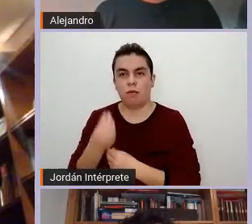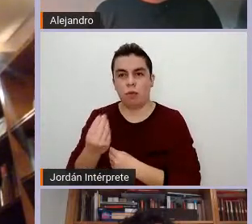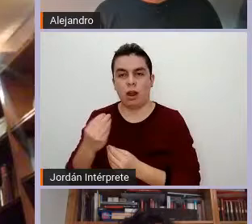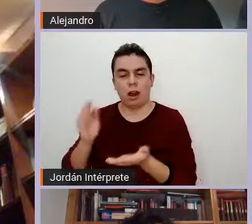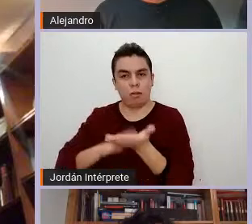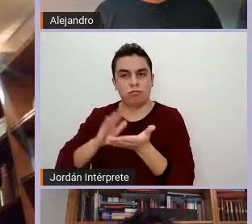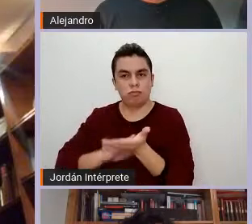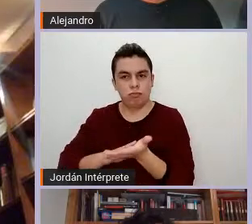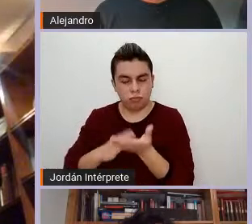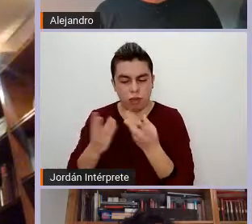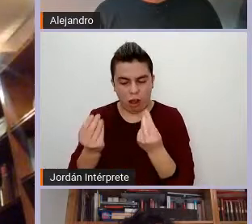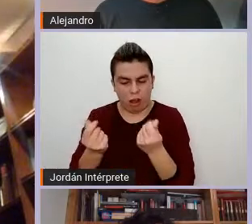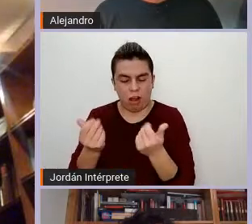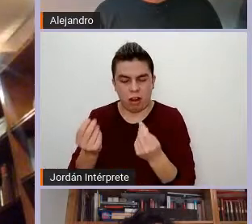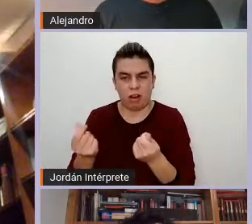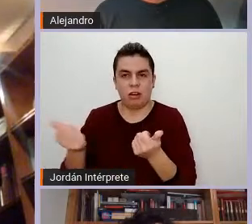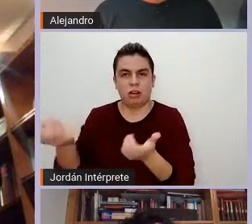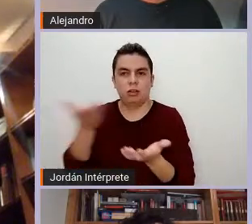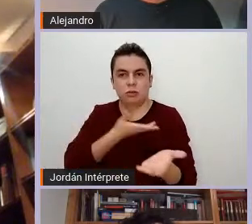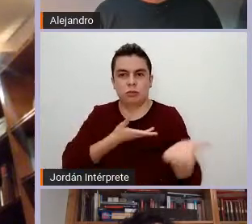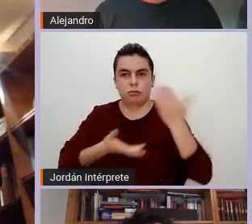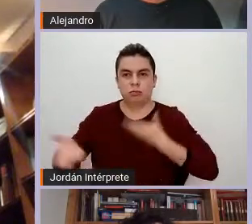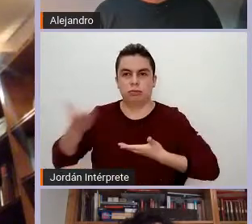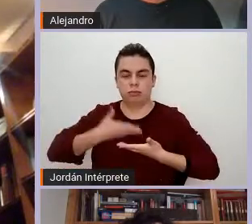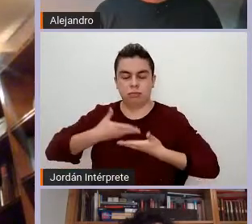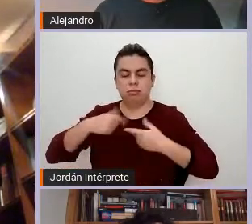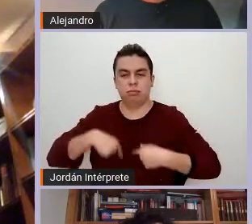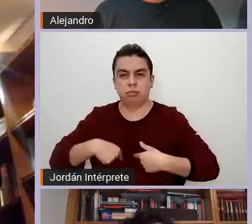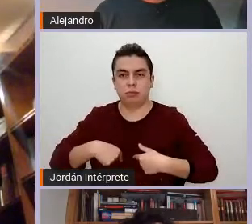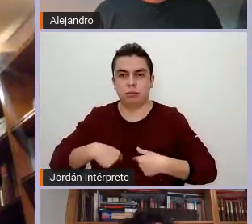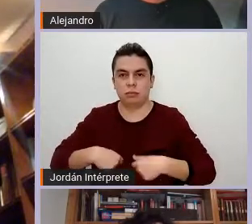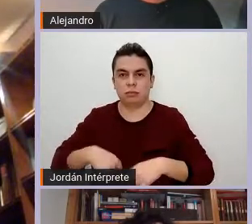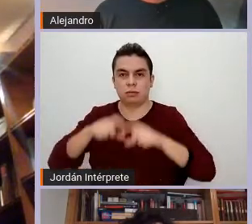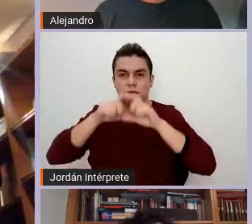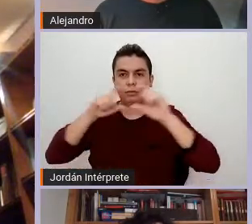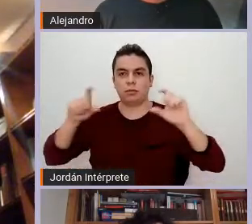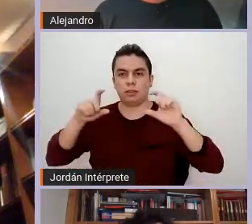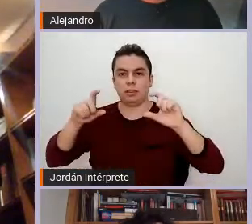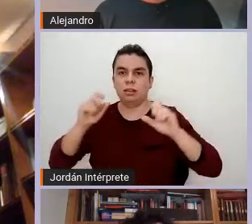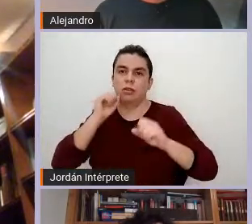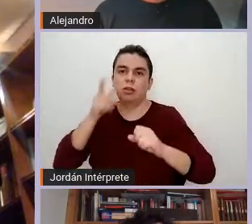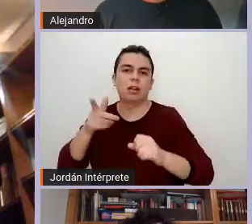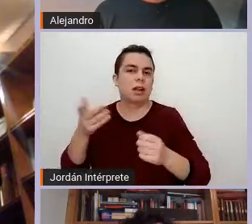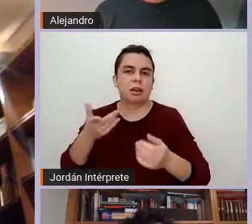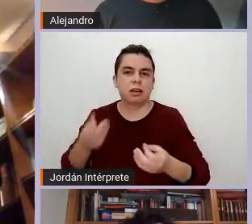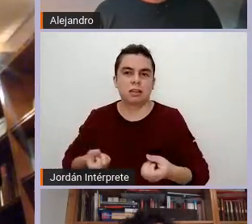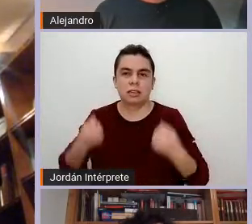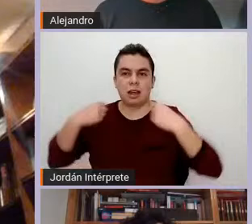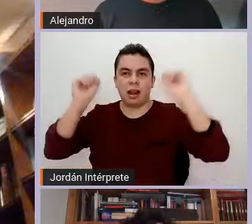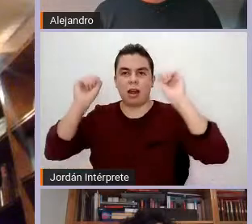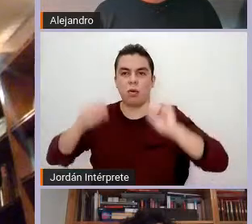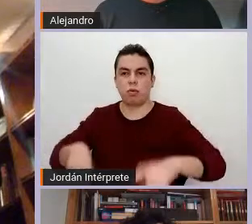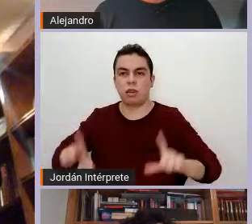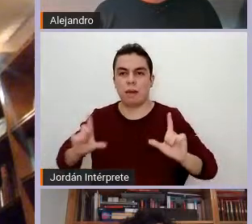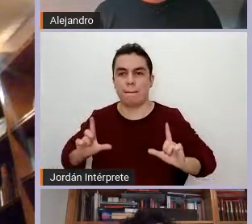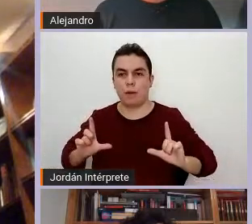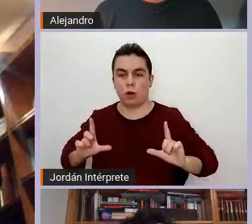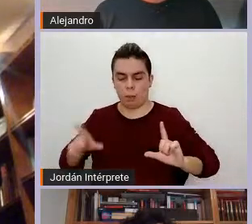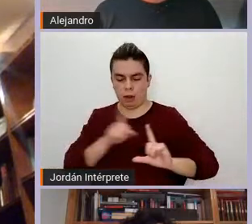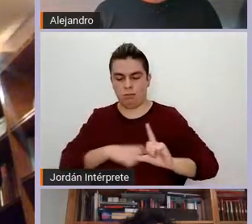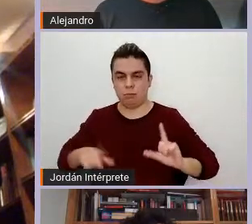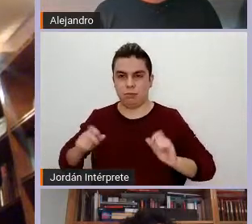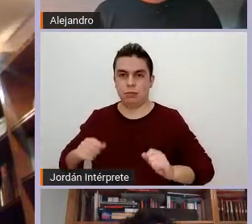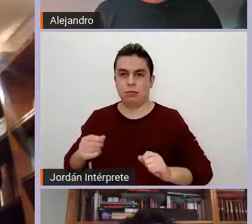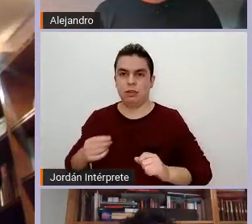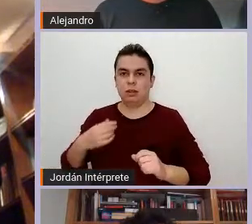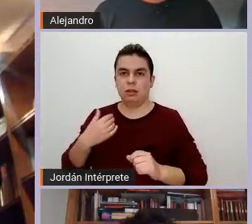llegando en esta convocatoria, cuyo estímulo es un diploma y además 1 millón de pesos,